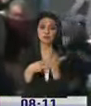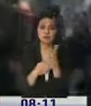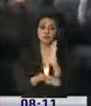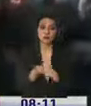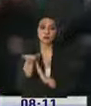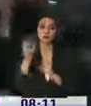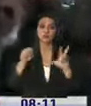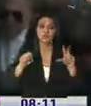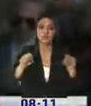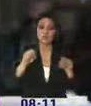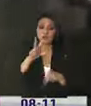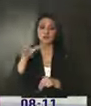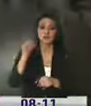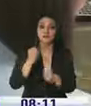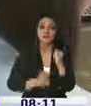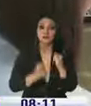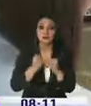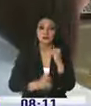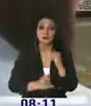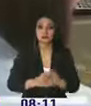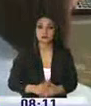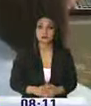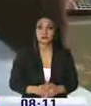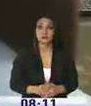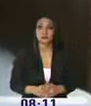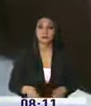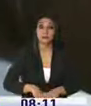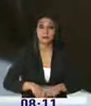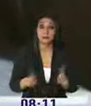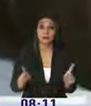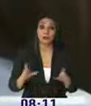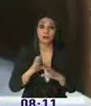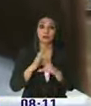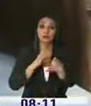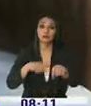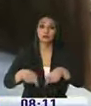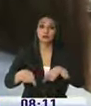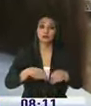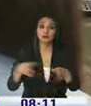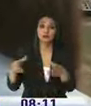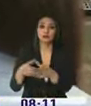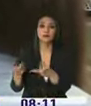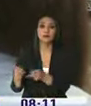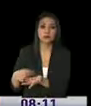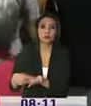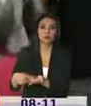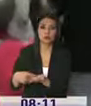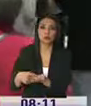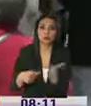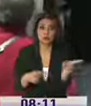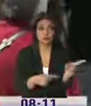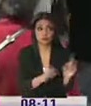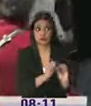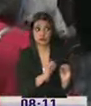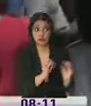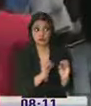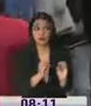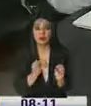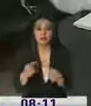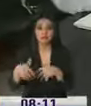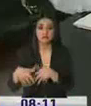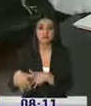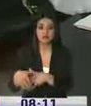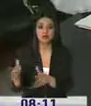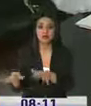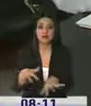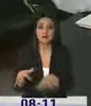no el pasaje a 30 centavos. Mientras esto pasa, los transportistas tendrán reuniones para delimitar las acciones a seguir.